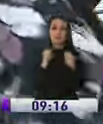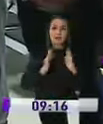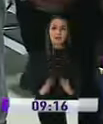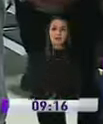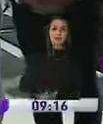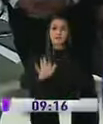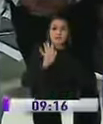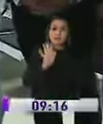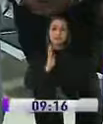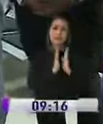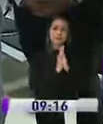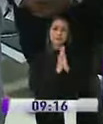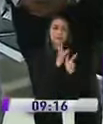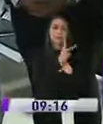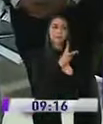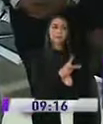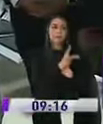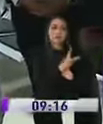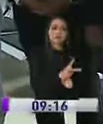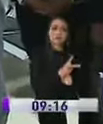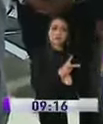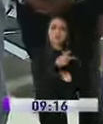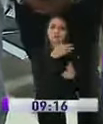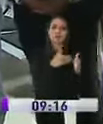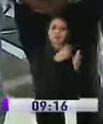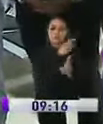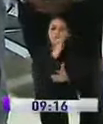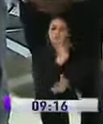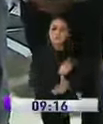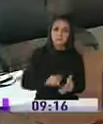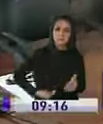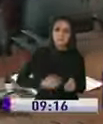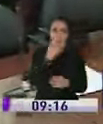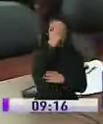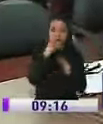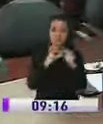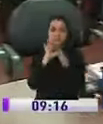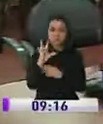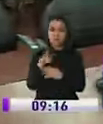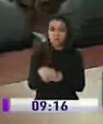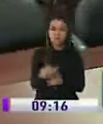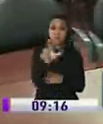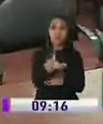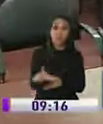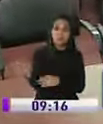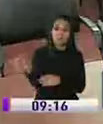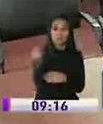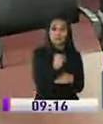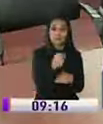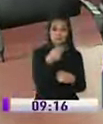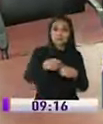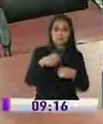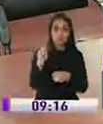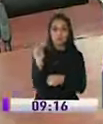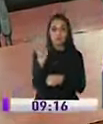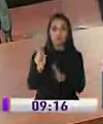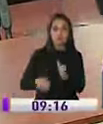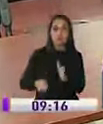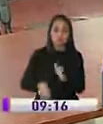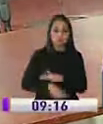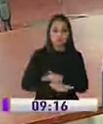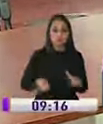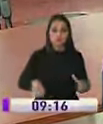5 legisladores del ala correísta de la bancada de Alianza País. Este lunes, a la audiencia, tan solo llegó el abogado que lo